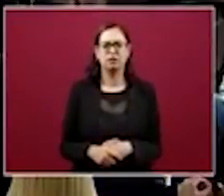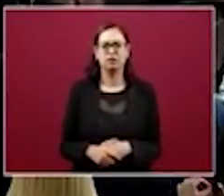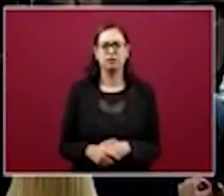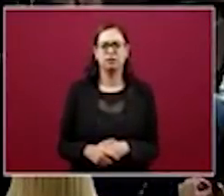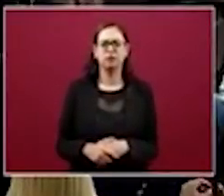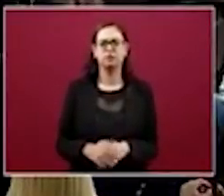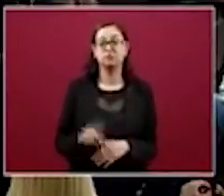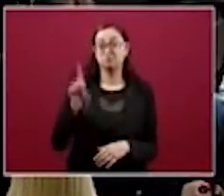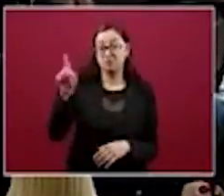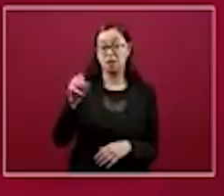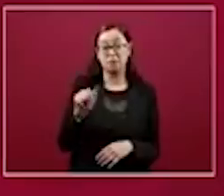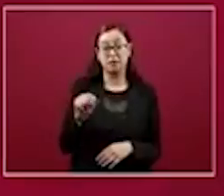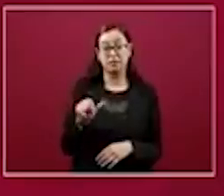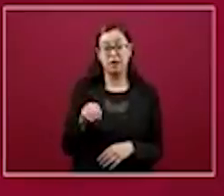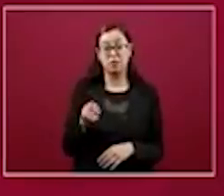hay en Matamoros